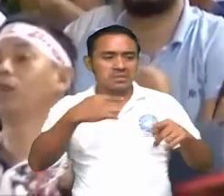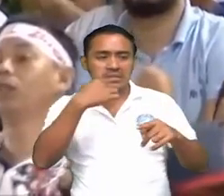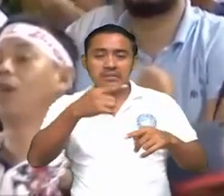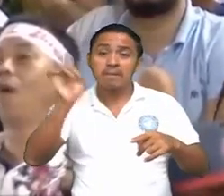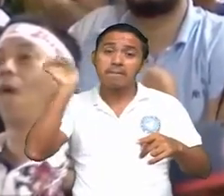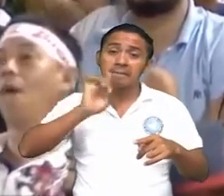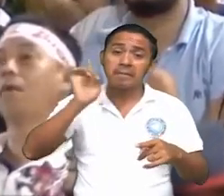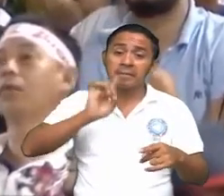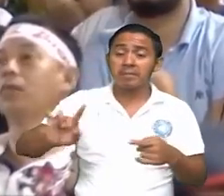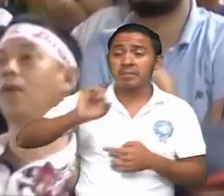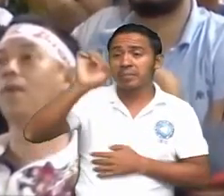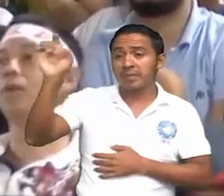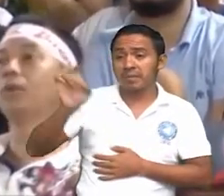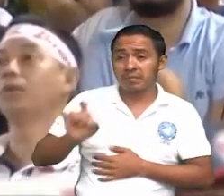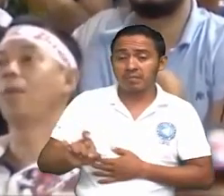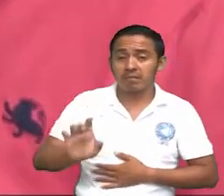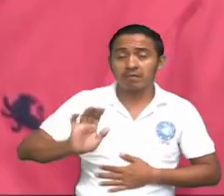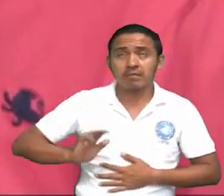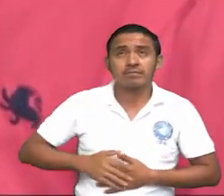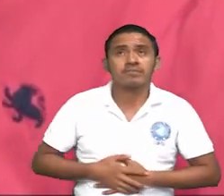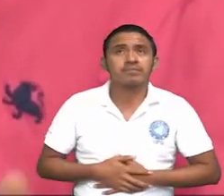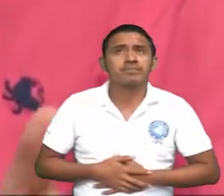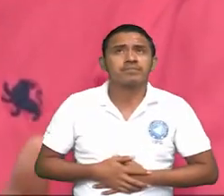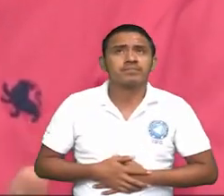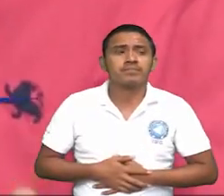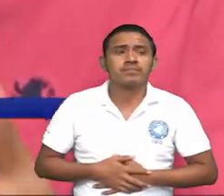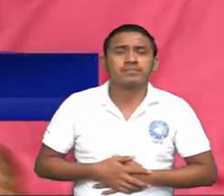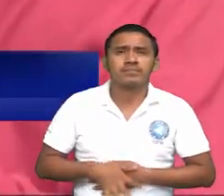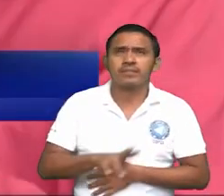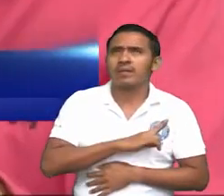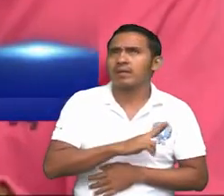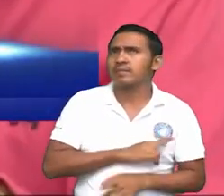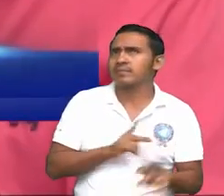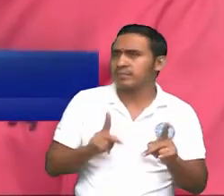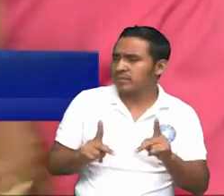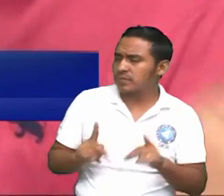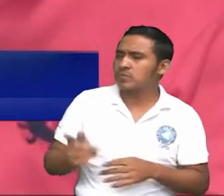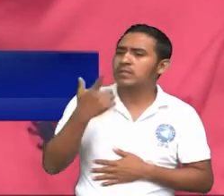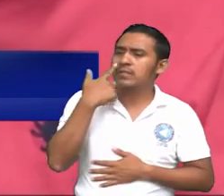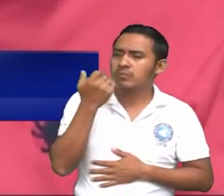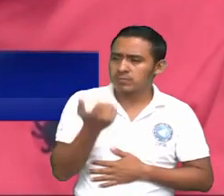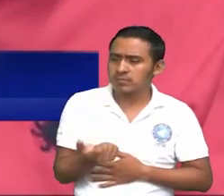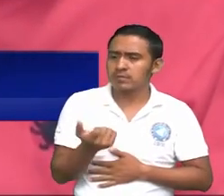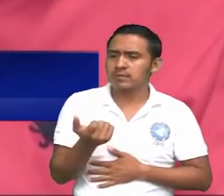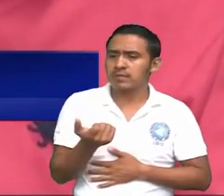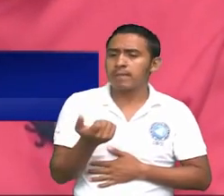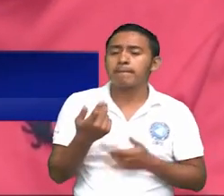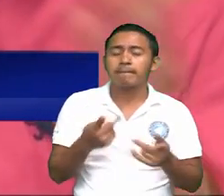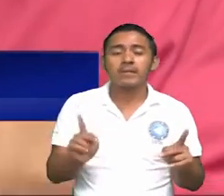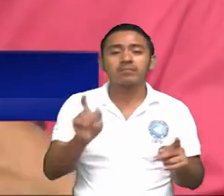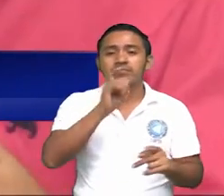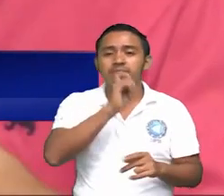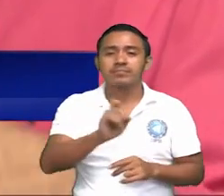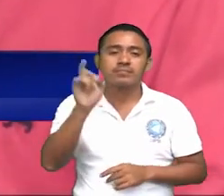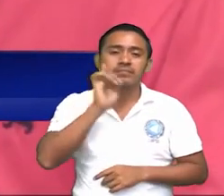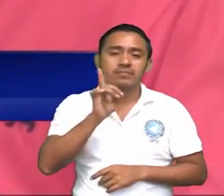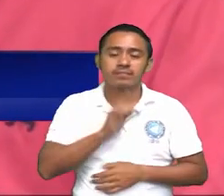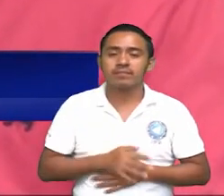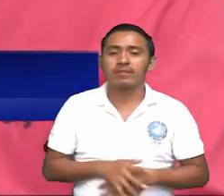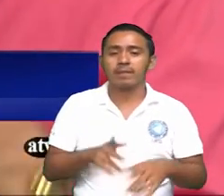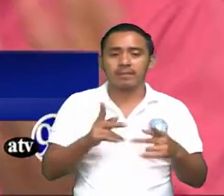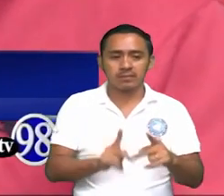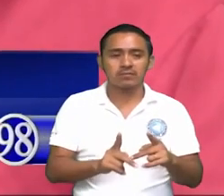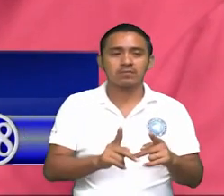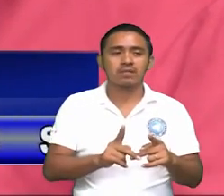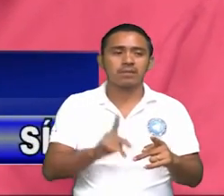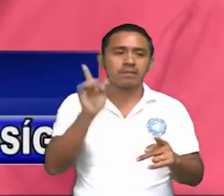en las redes sociales. Entonces hay gente que conoce, pero miente. Y habemos muchos que conocemos